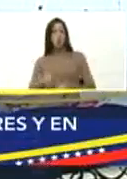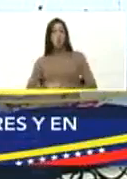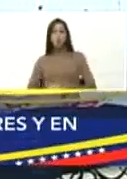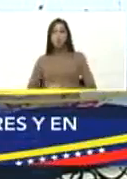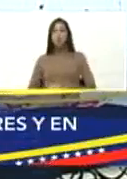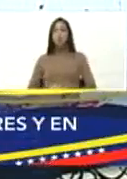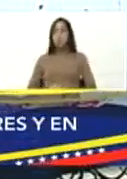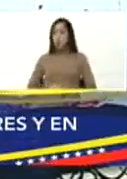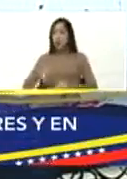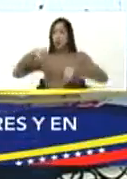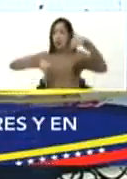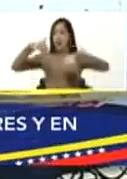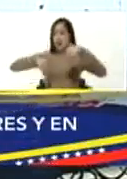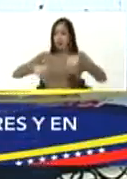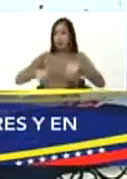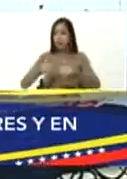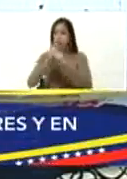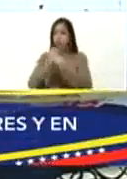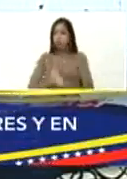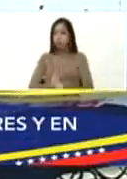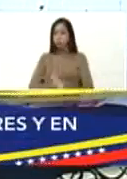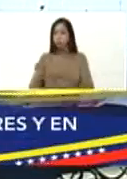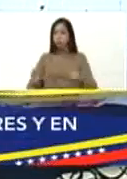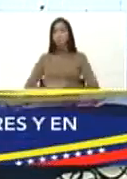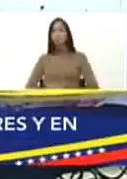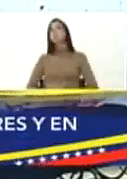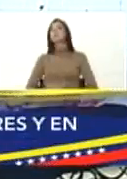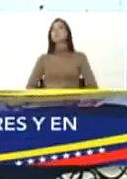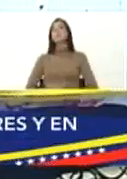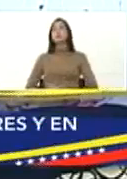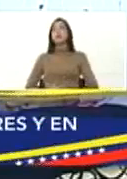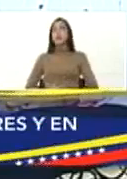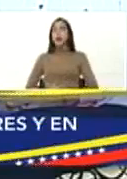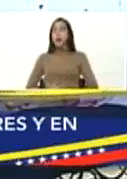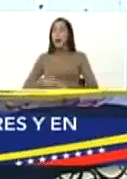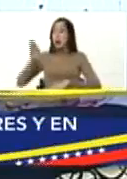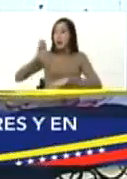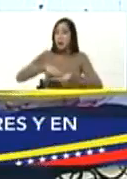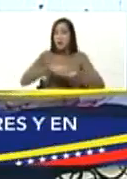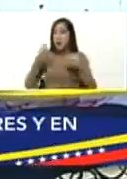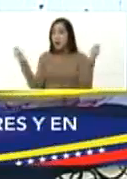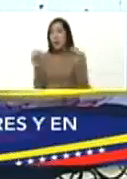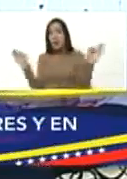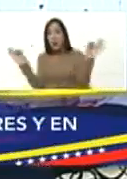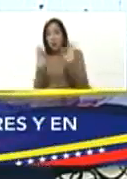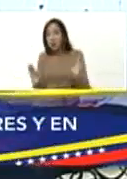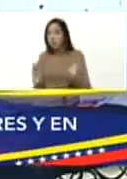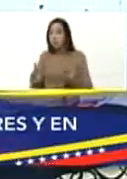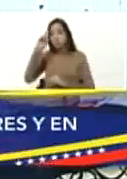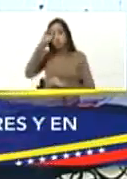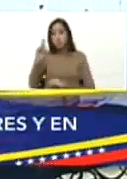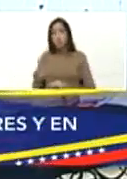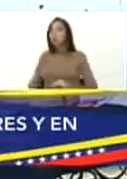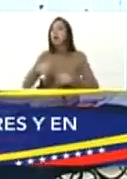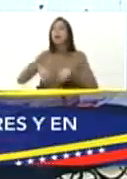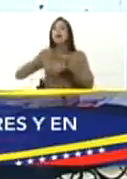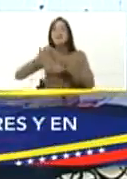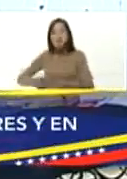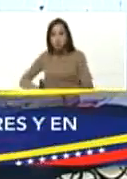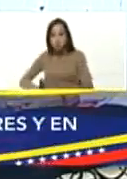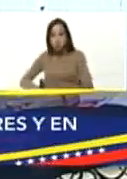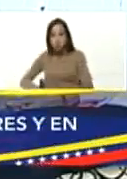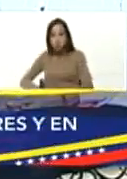veda electoral. La veda electoral que no se puede llamar a votar ni hacer campaña. Y la respetamos plenamente. Pero